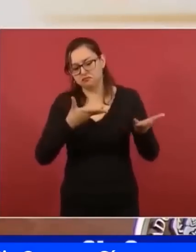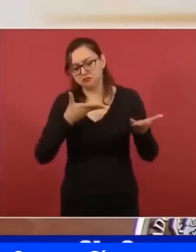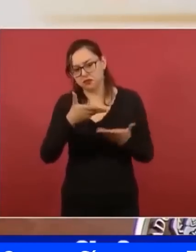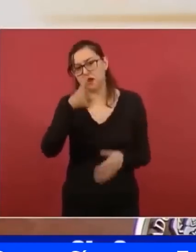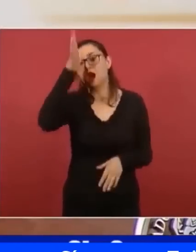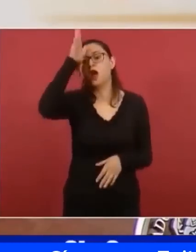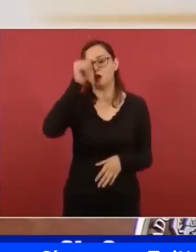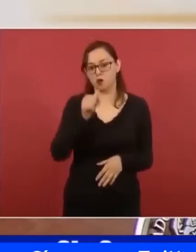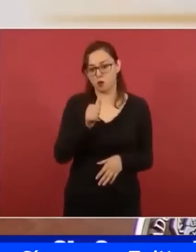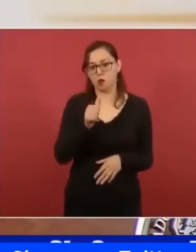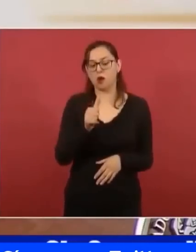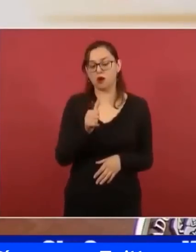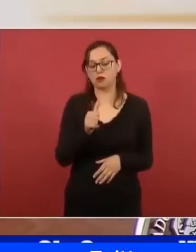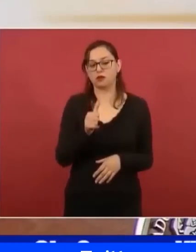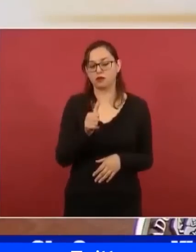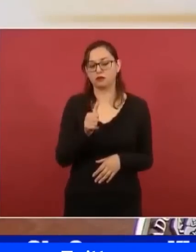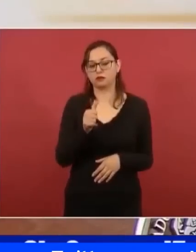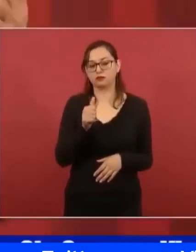Pero ¿Cómo sí, ves?